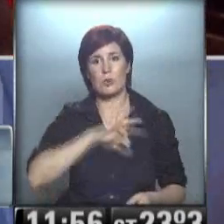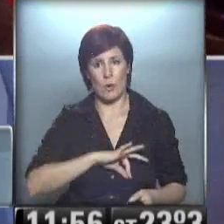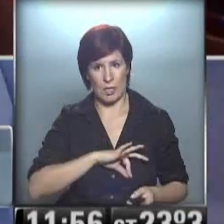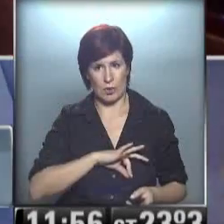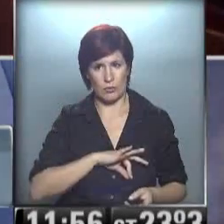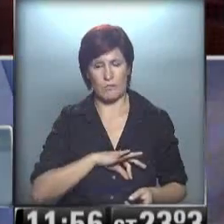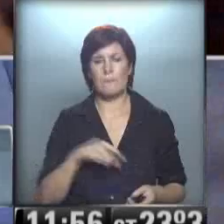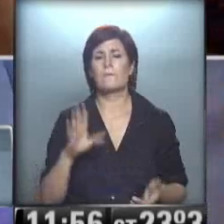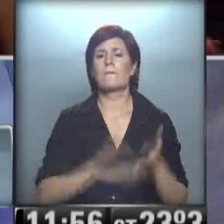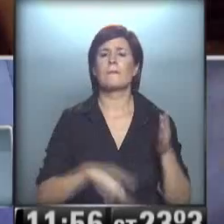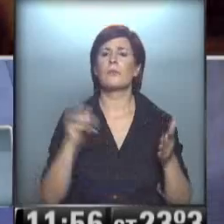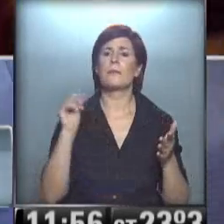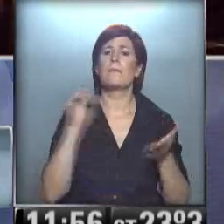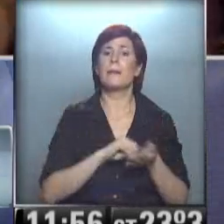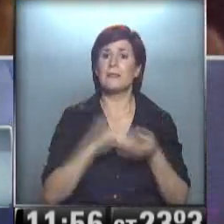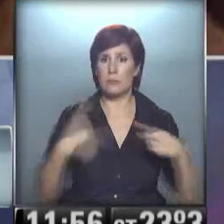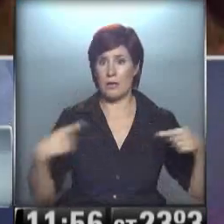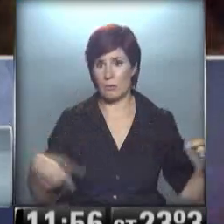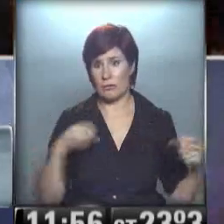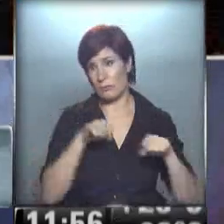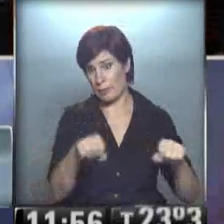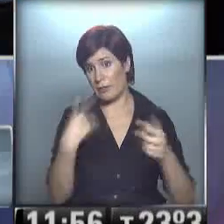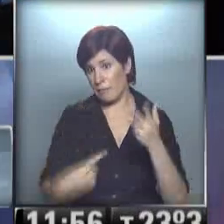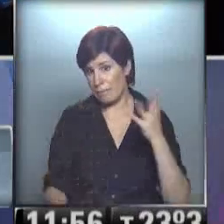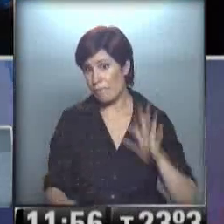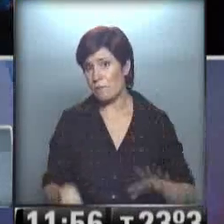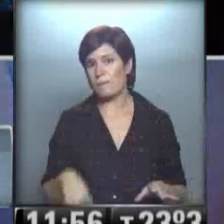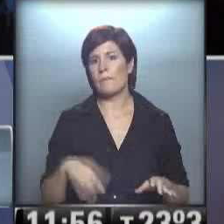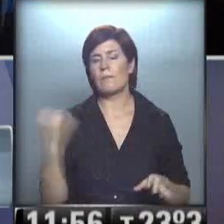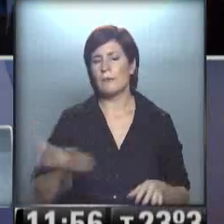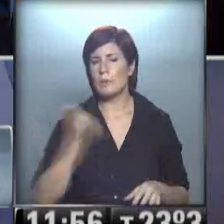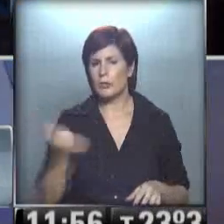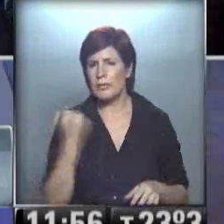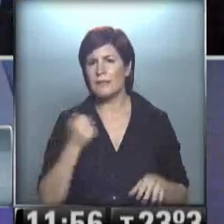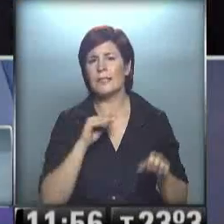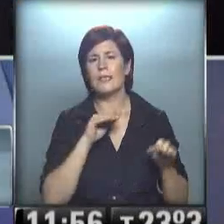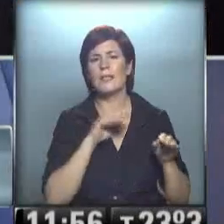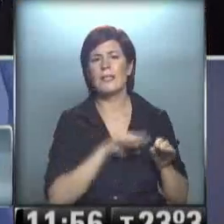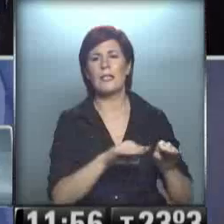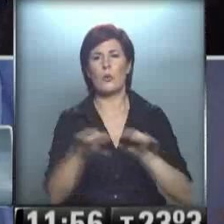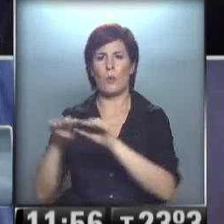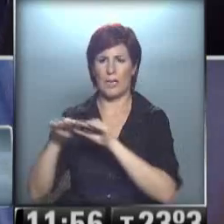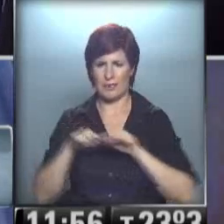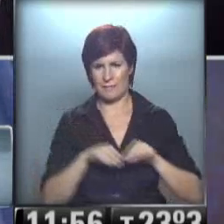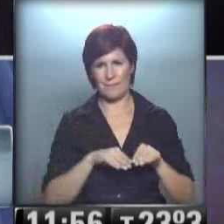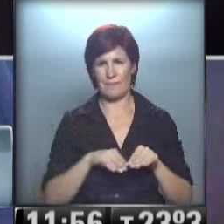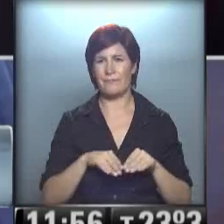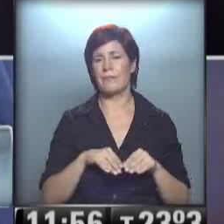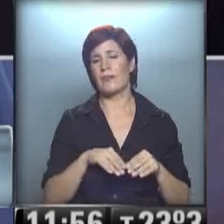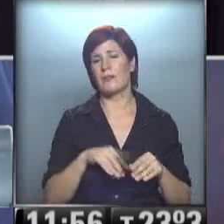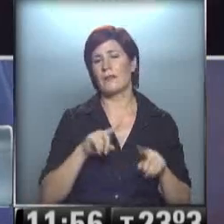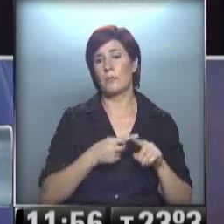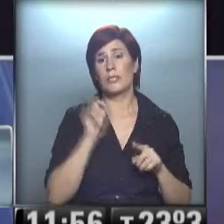de los precios yo creo que es importante, hay una campaña por equiparar la política de precios que está teniendo el